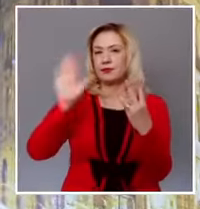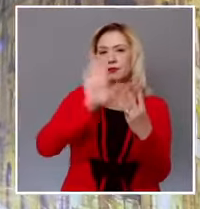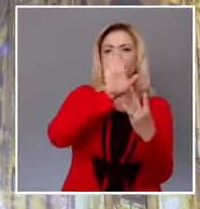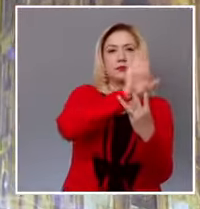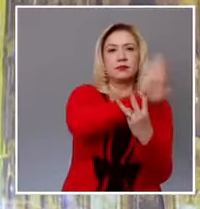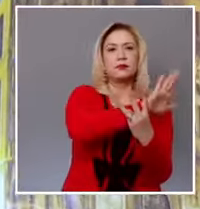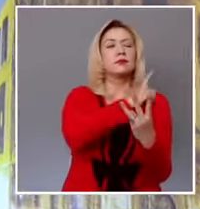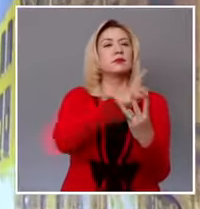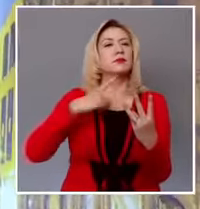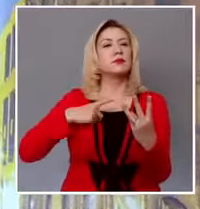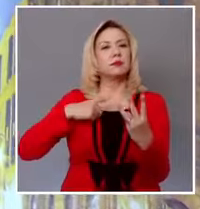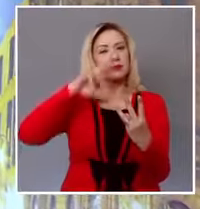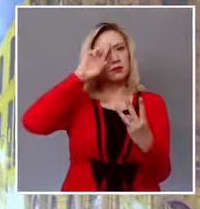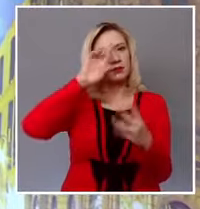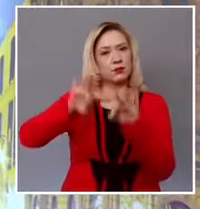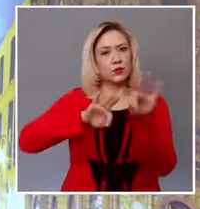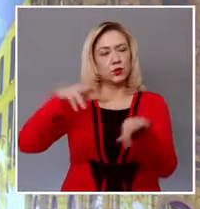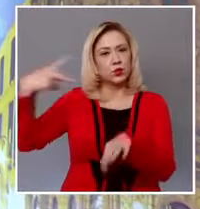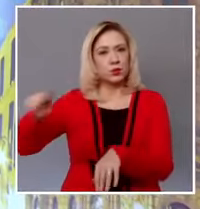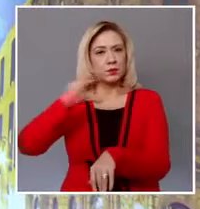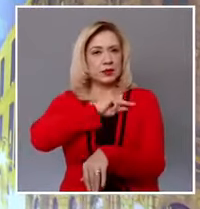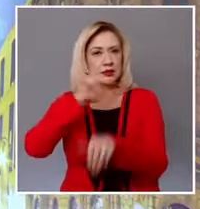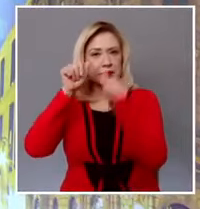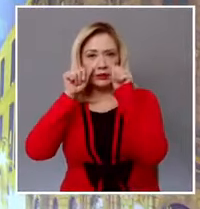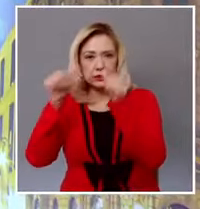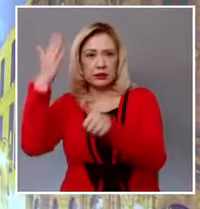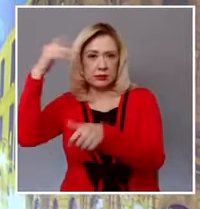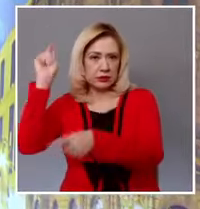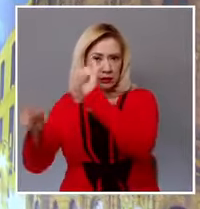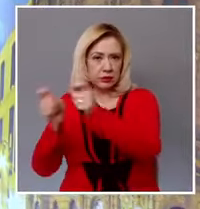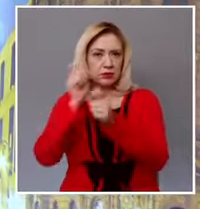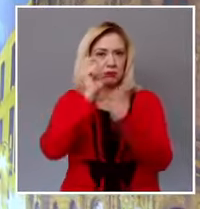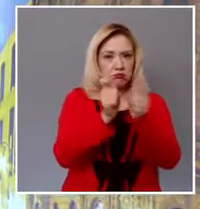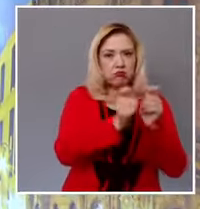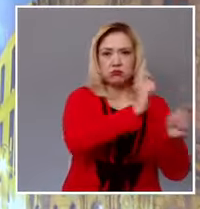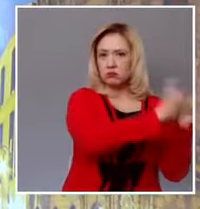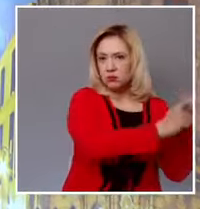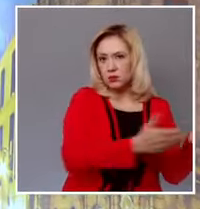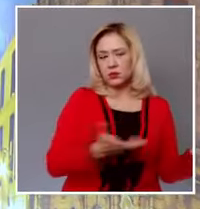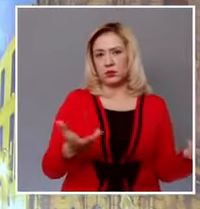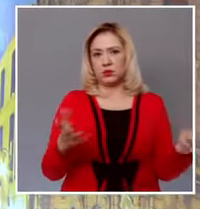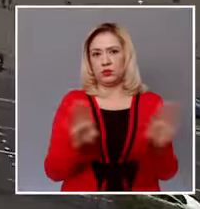de especialización que requieren, aseguró el magistrado Juan Pablo Gómez Fierro.